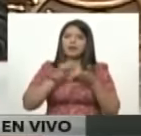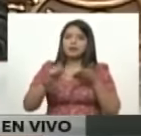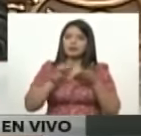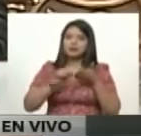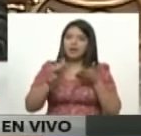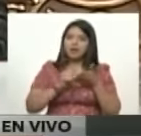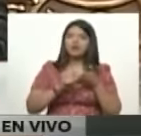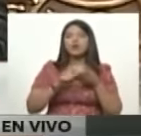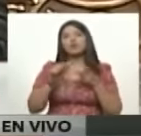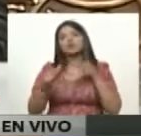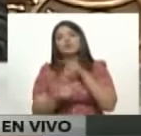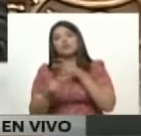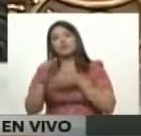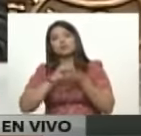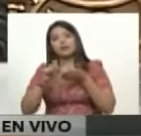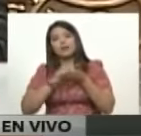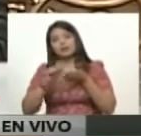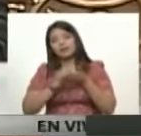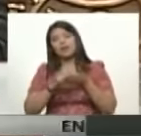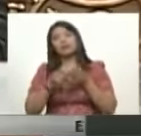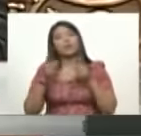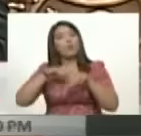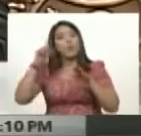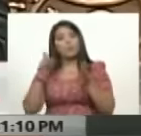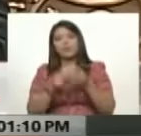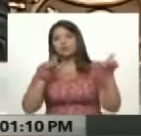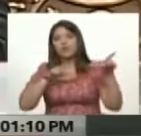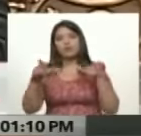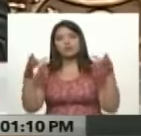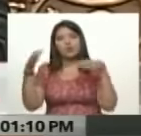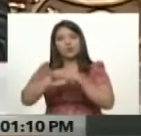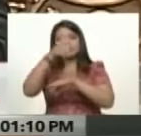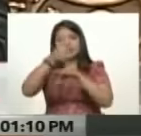y subsecretario para conformar